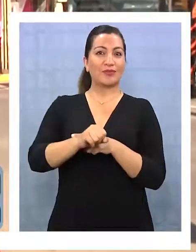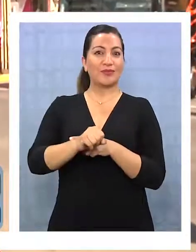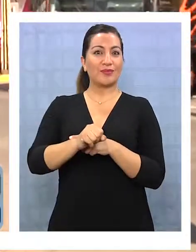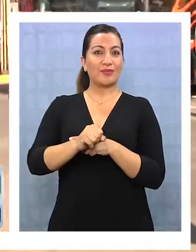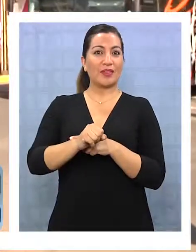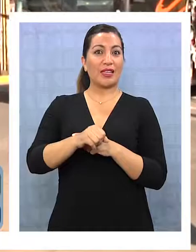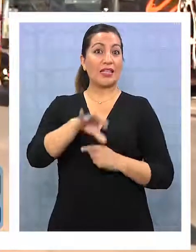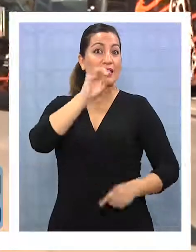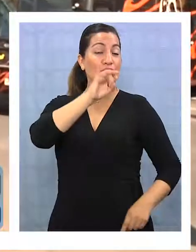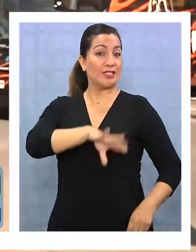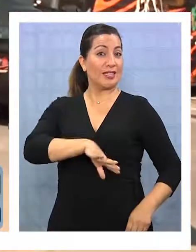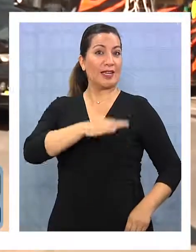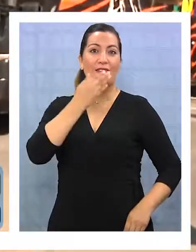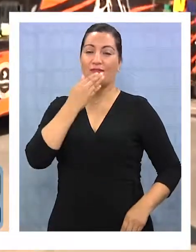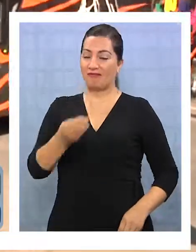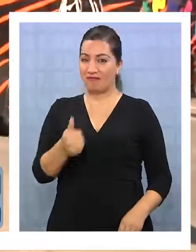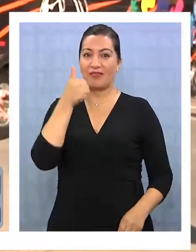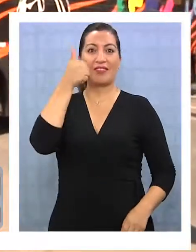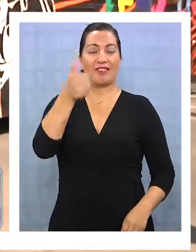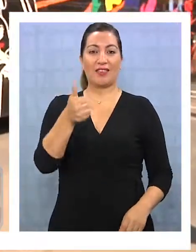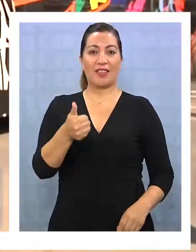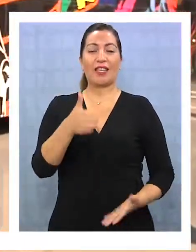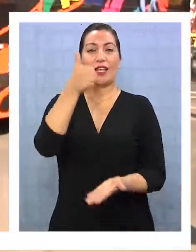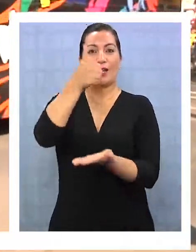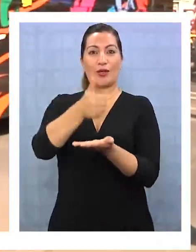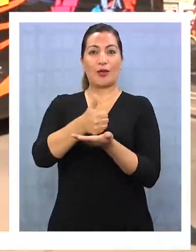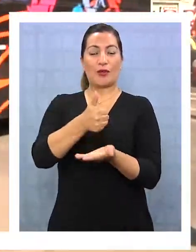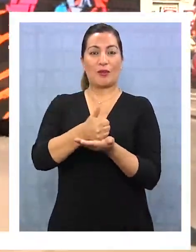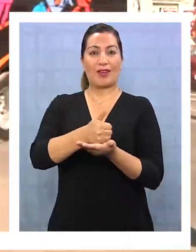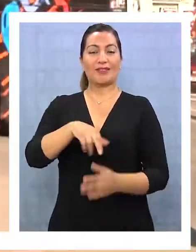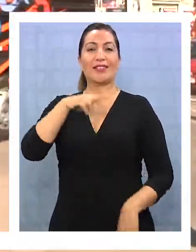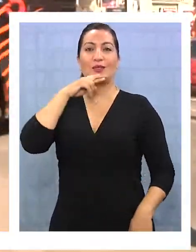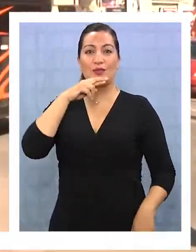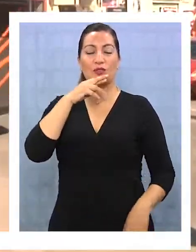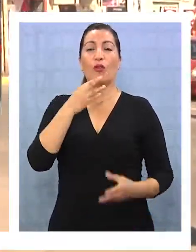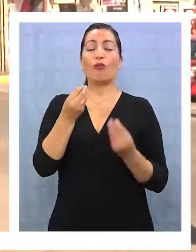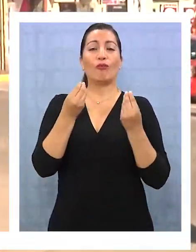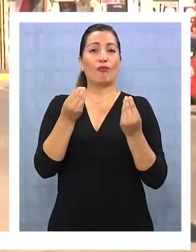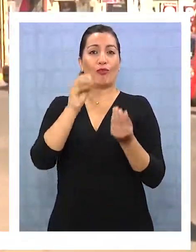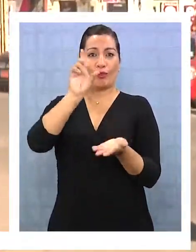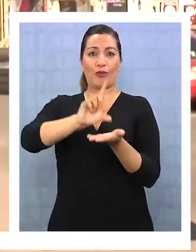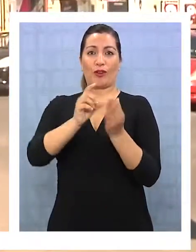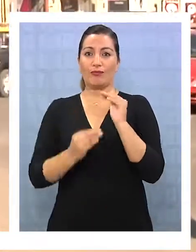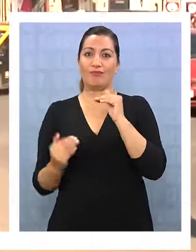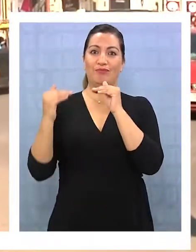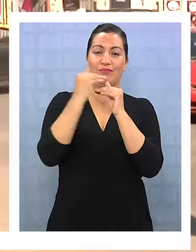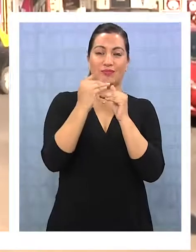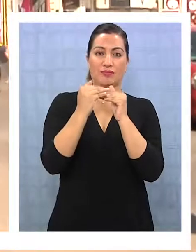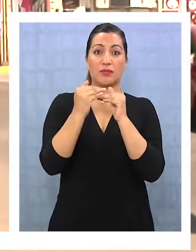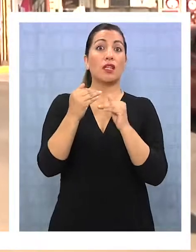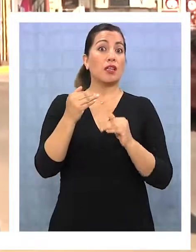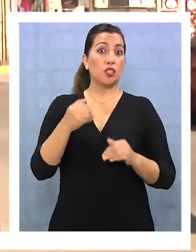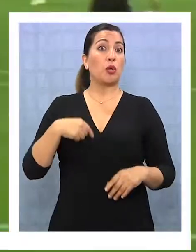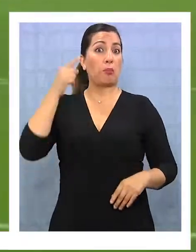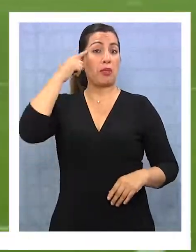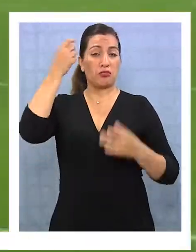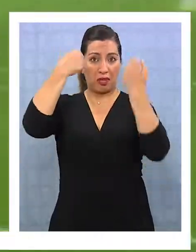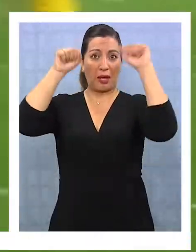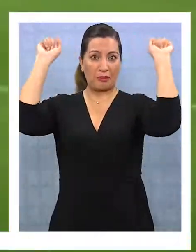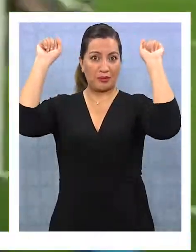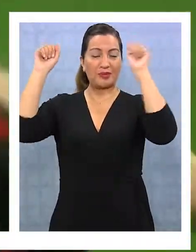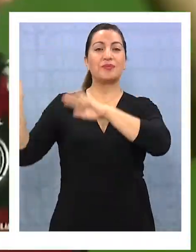hacer quedar bien al país acá de Chile en la Copa Confederaciones. Y van a llegar a buenos puestos, y van a clasificar. Hasta puede llegar a ser campeón.